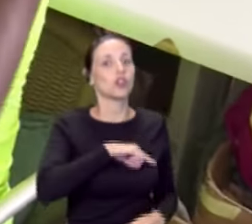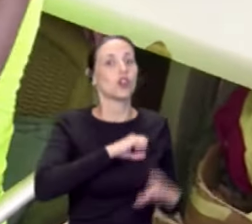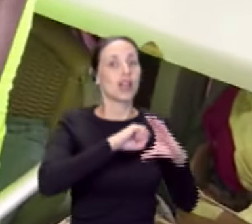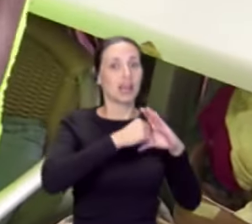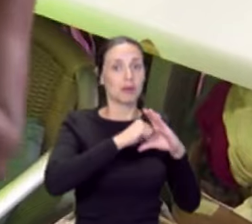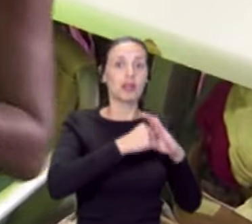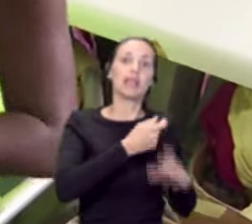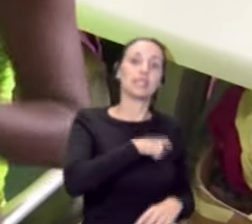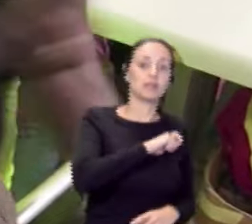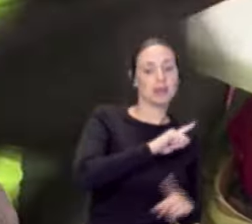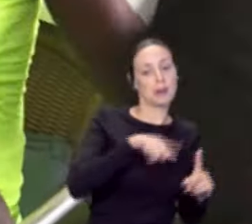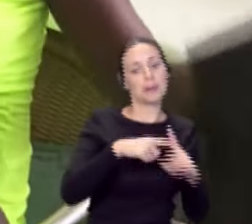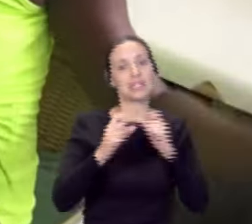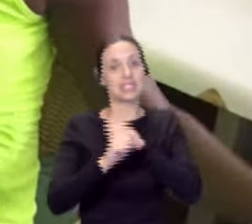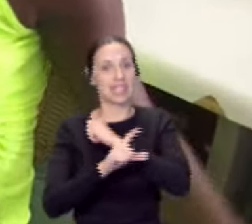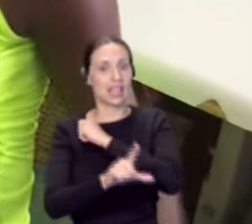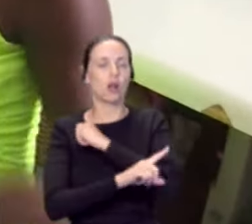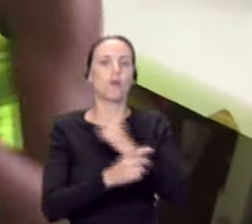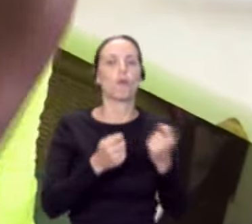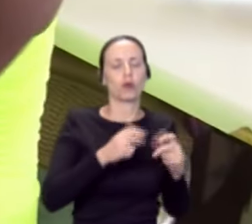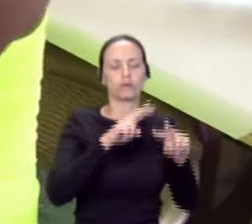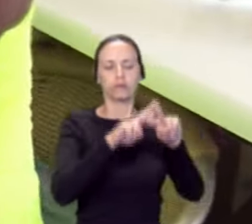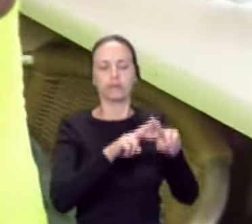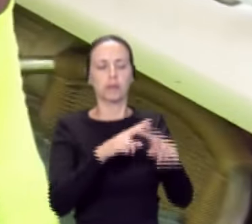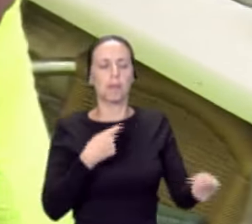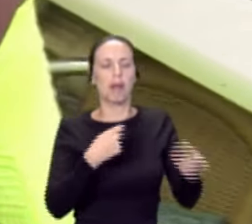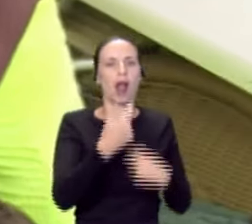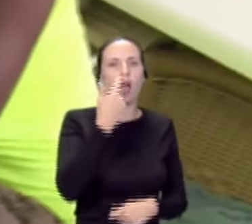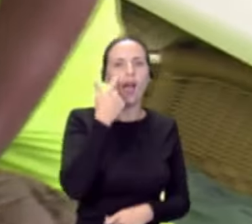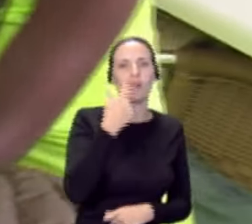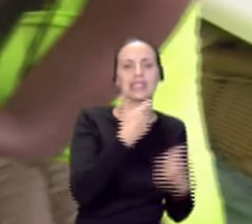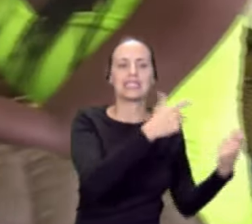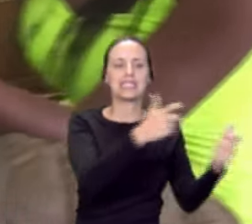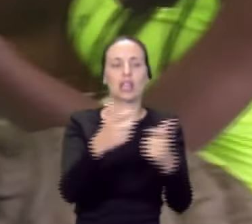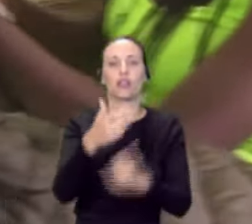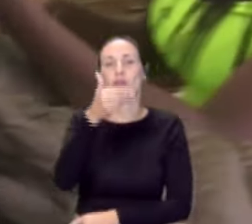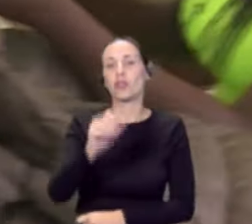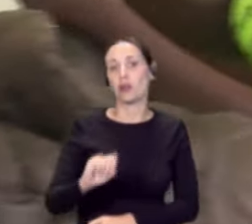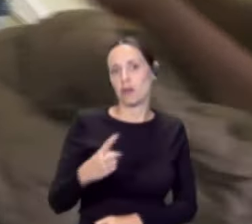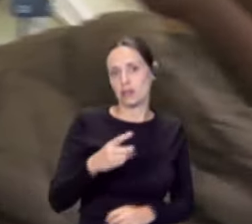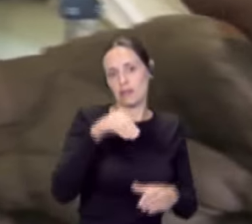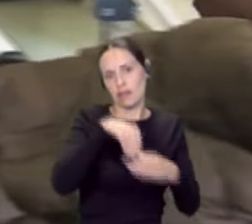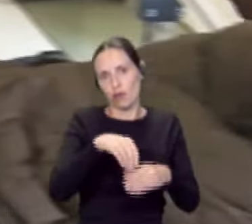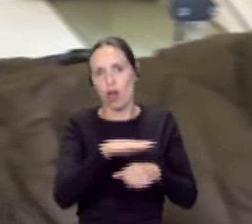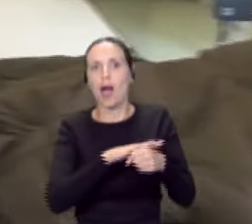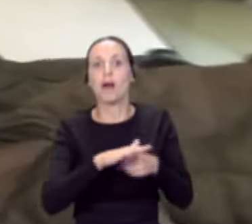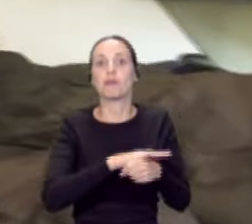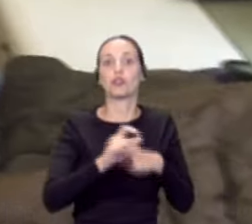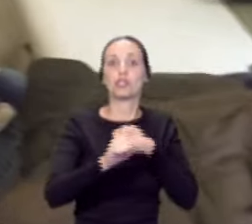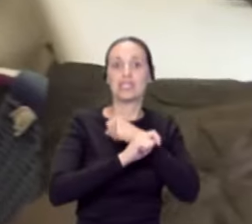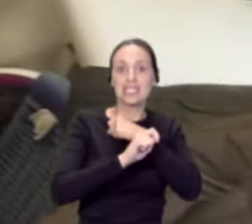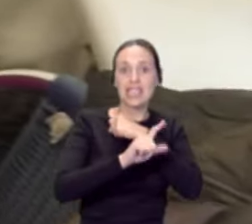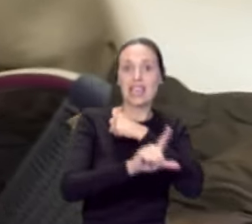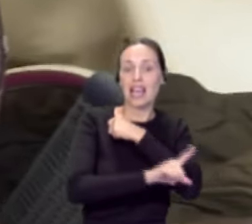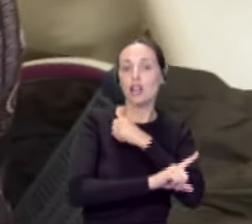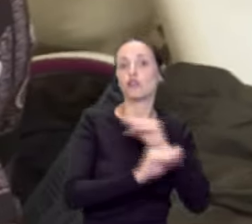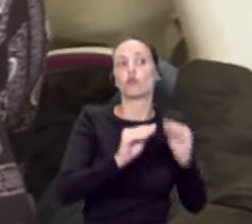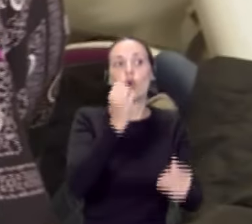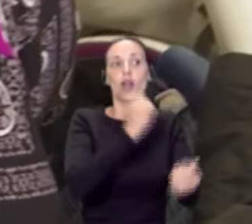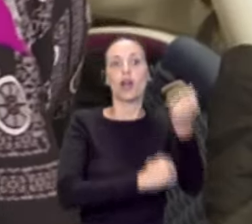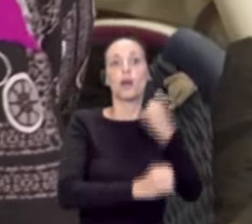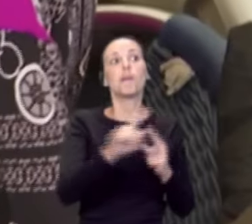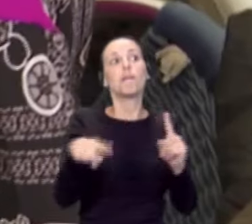España en Senegal hemos hecho un poco un análisis de mercado para ver cuáles eran los sectores más importantes para la economía senegalesa y al mismo tiempo ver qué empresas en esos sectores